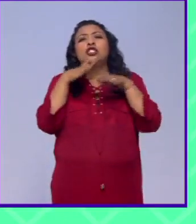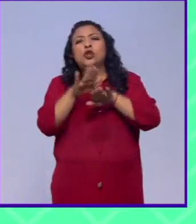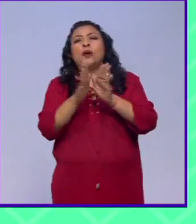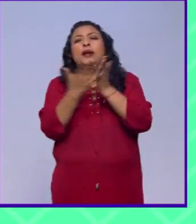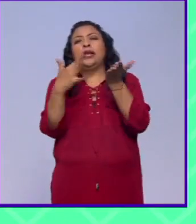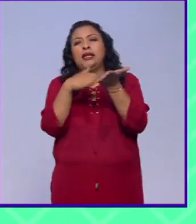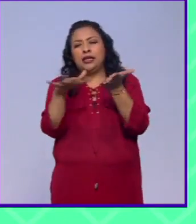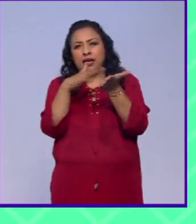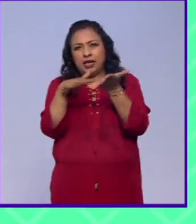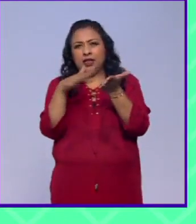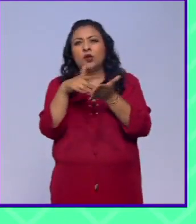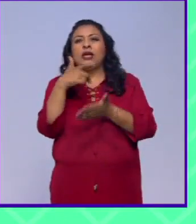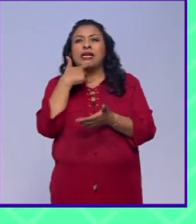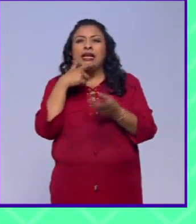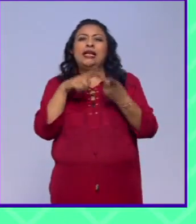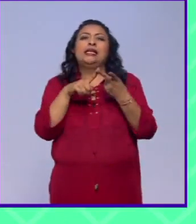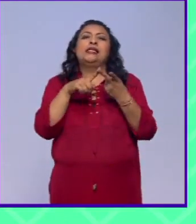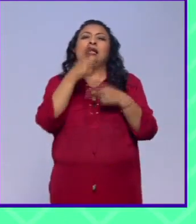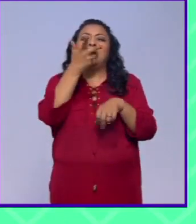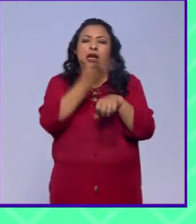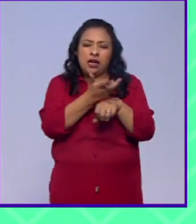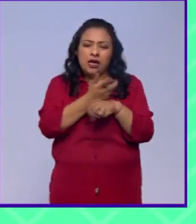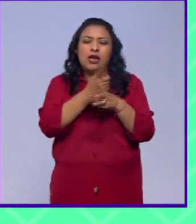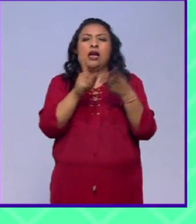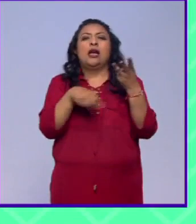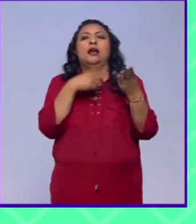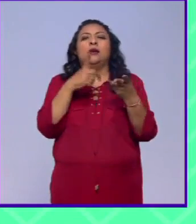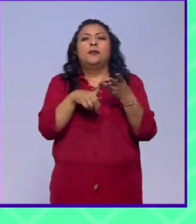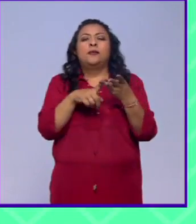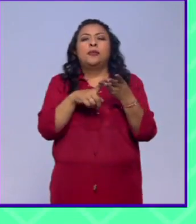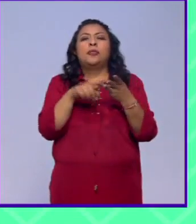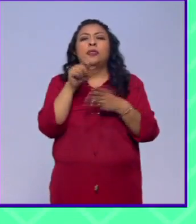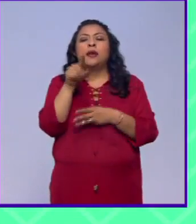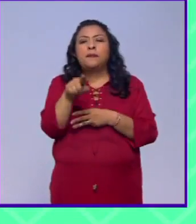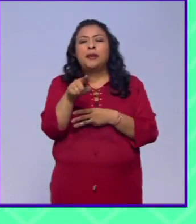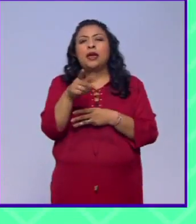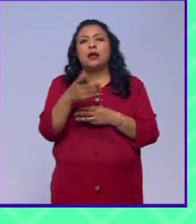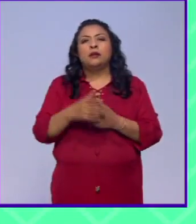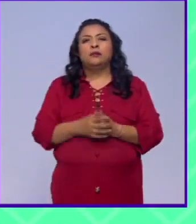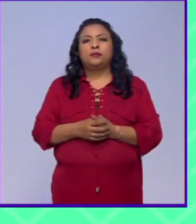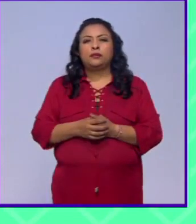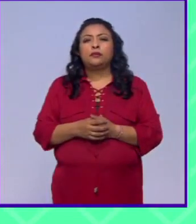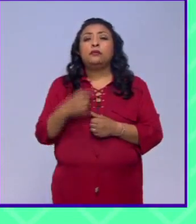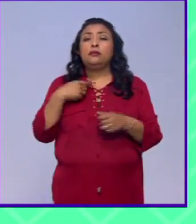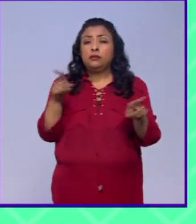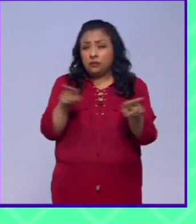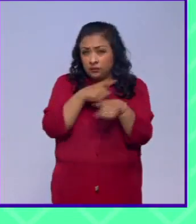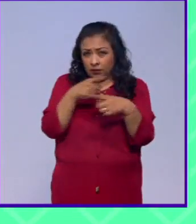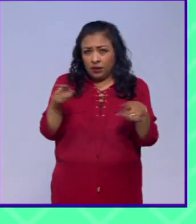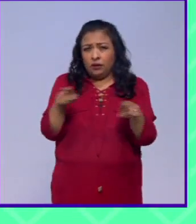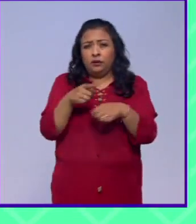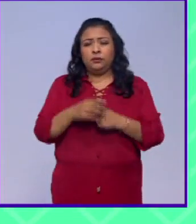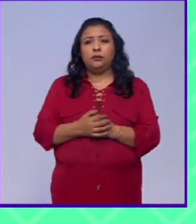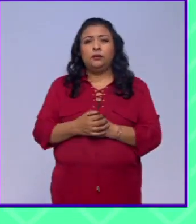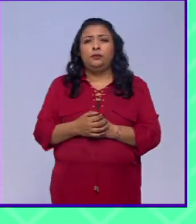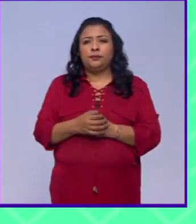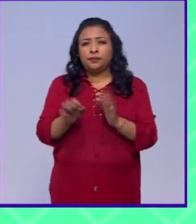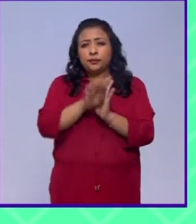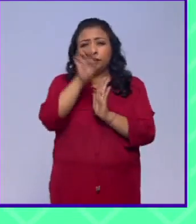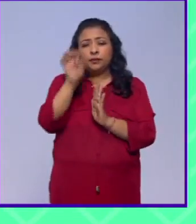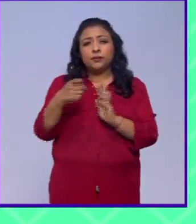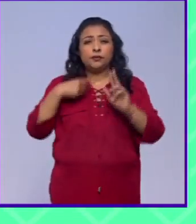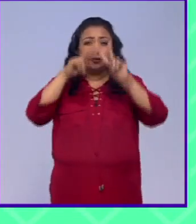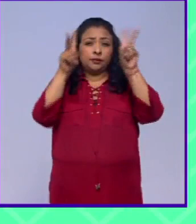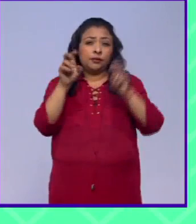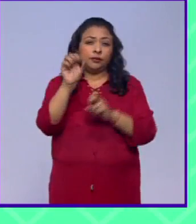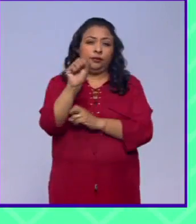literatura inglesa, anglosajona, norteamericana. Se habla de música, por ejemplo, el tema